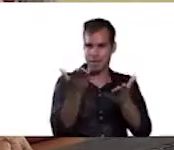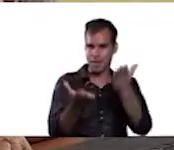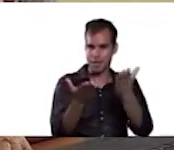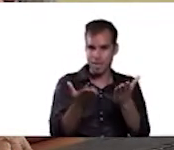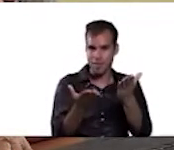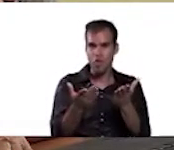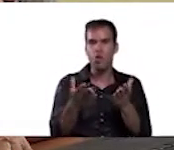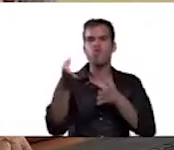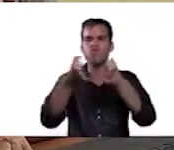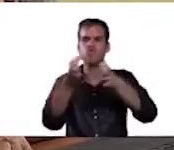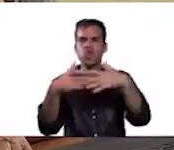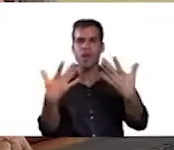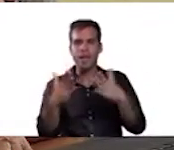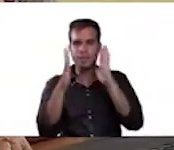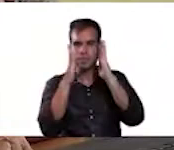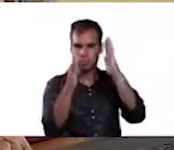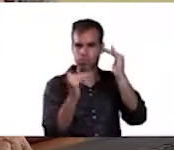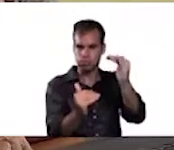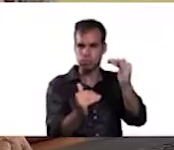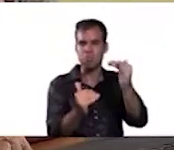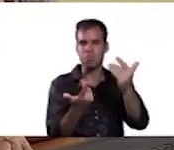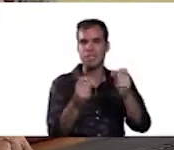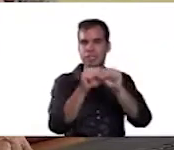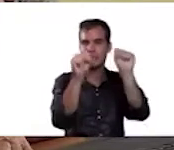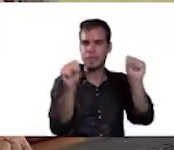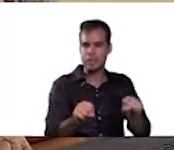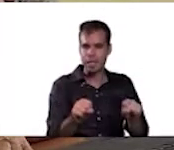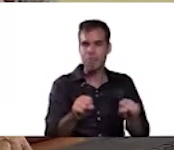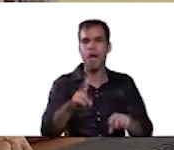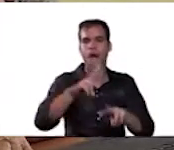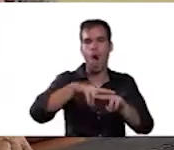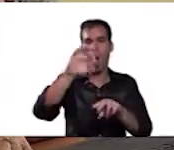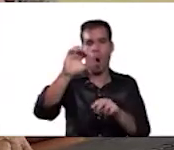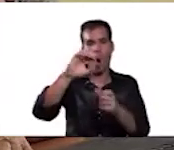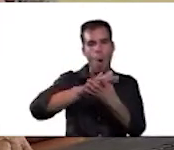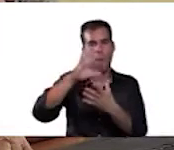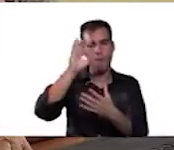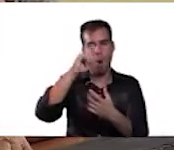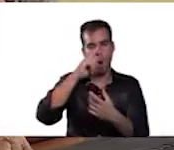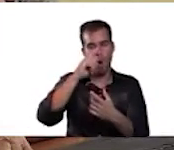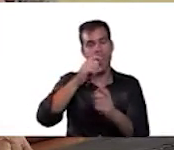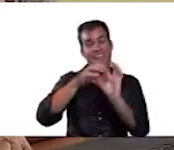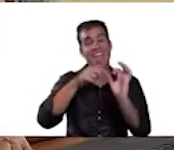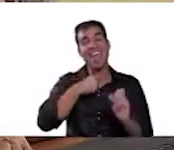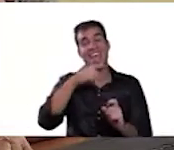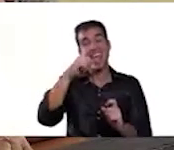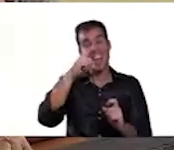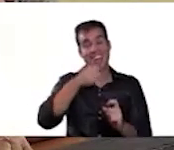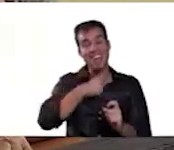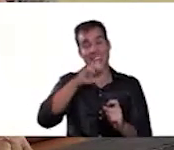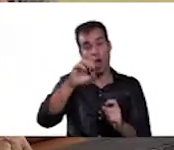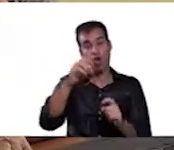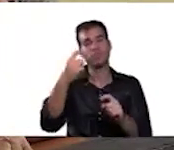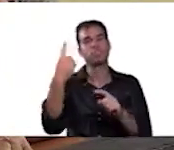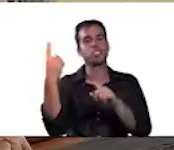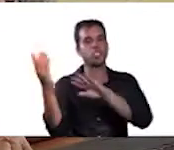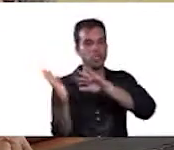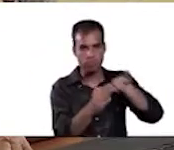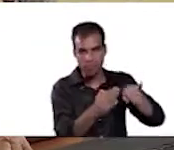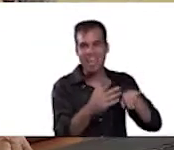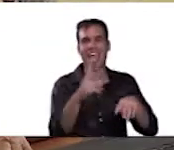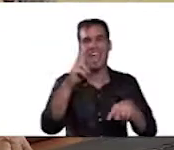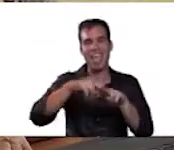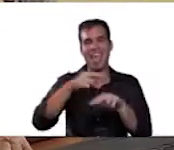las concentraciones para sistemas homogéneos y heterogéneos en equilibrio. La constante